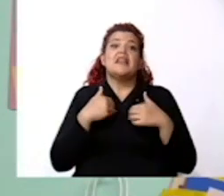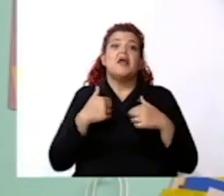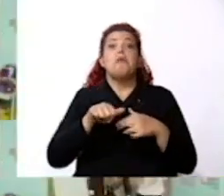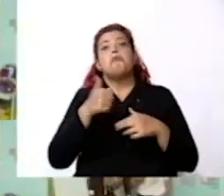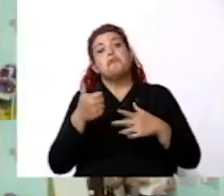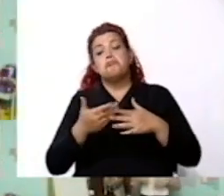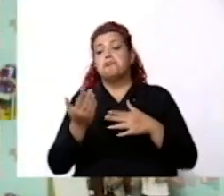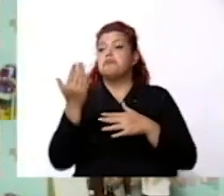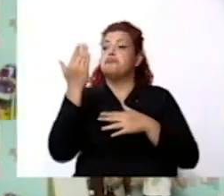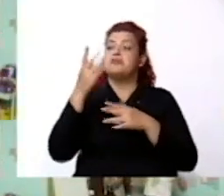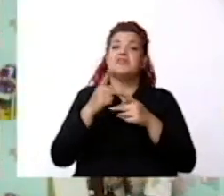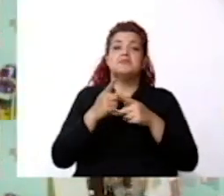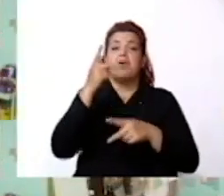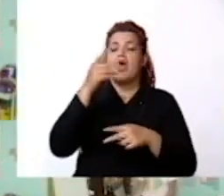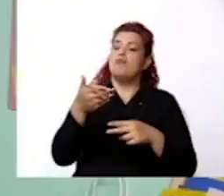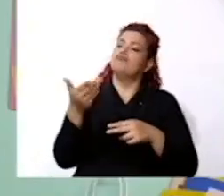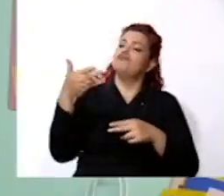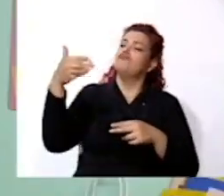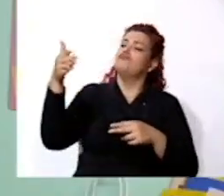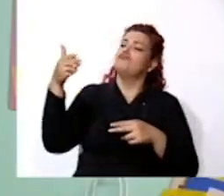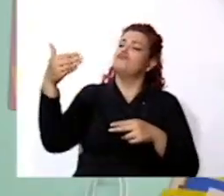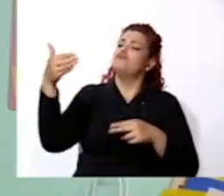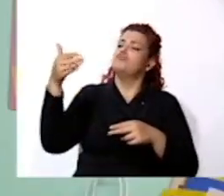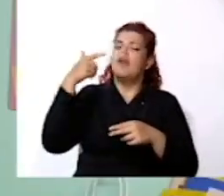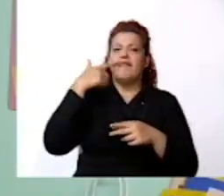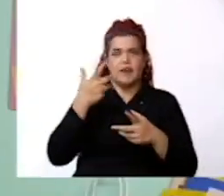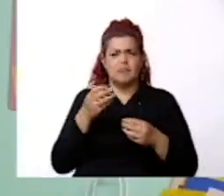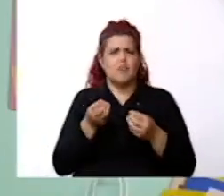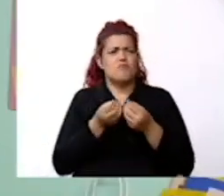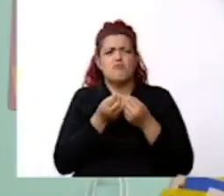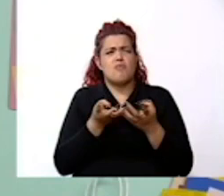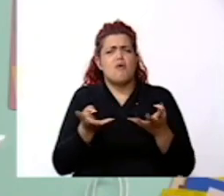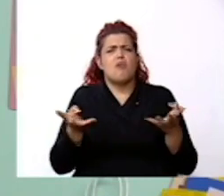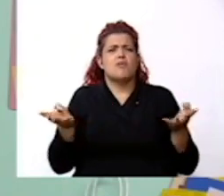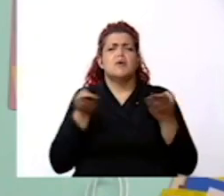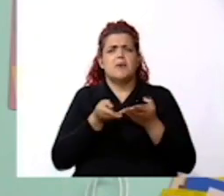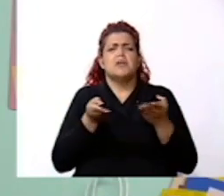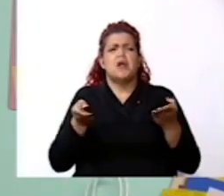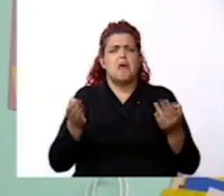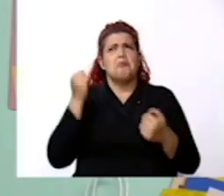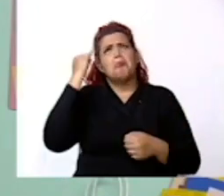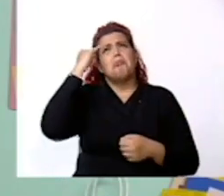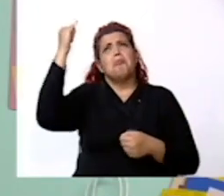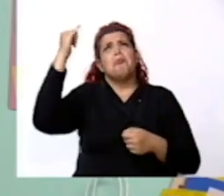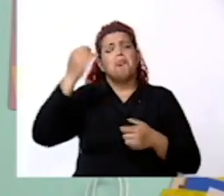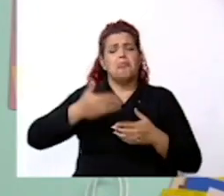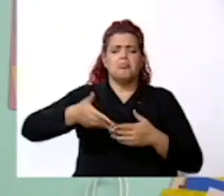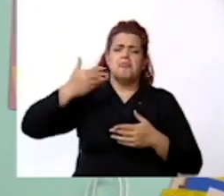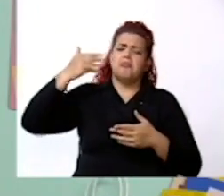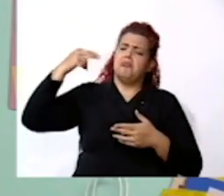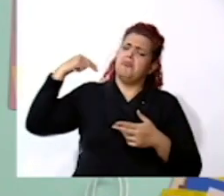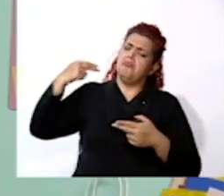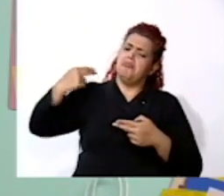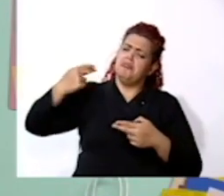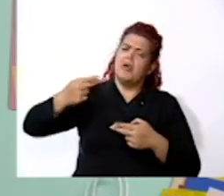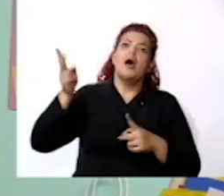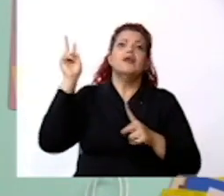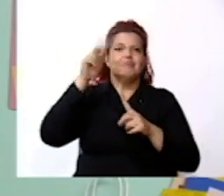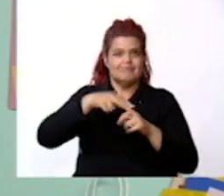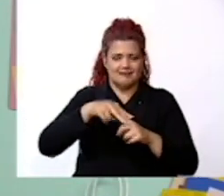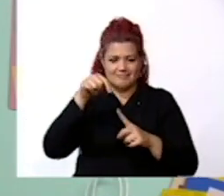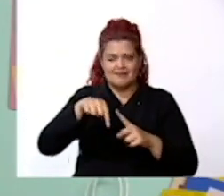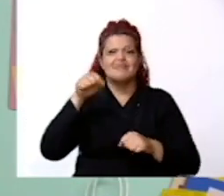viene atrás. Son muchos materiales que se han inventado a lo largo de la historia y luego los usan en las